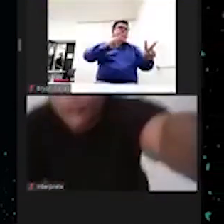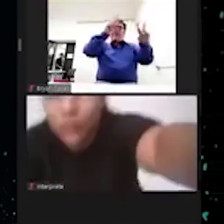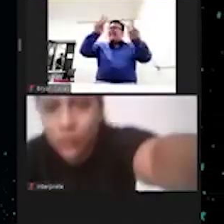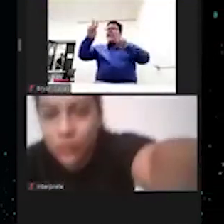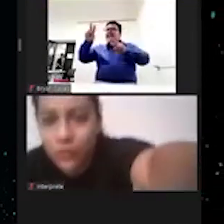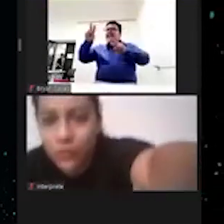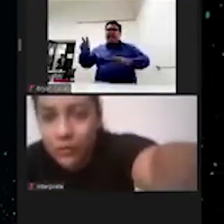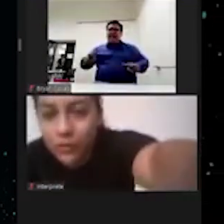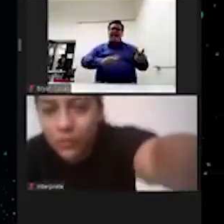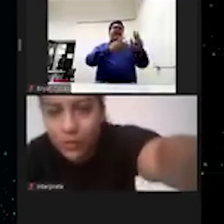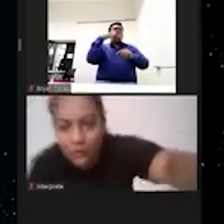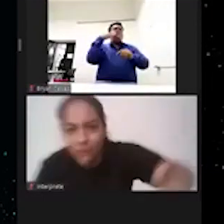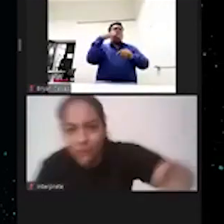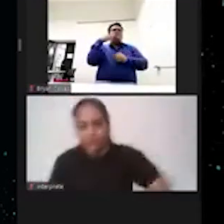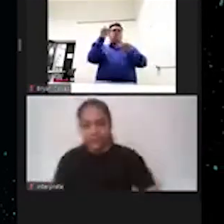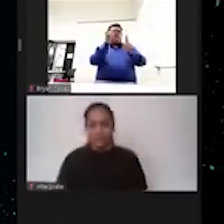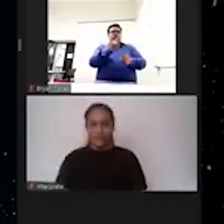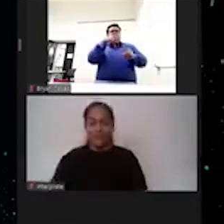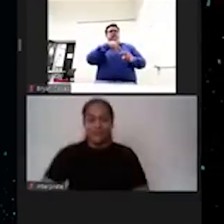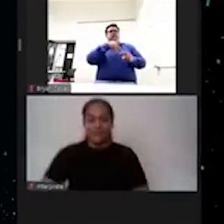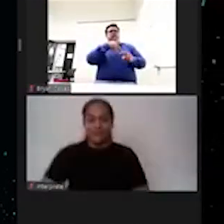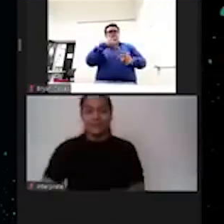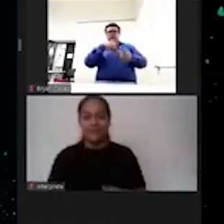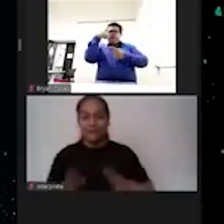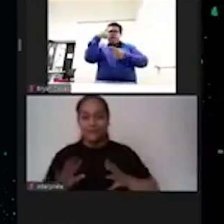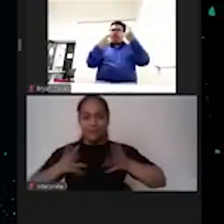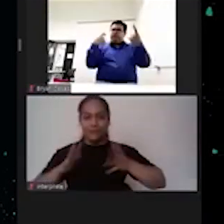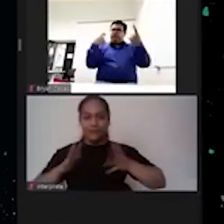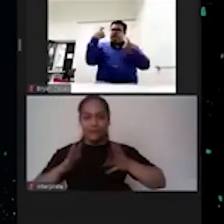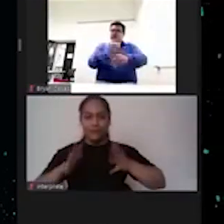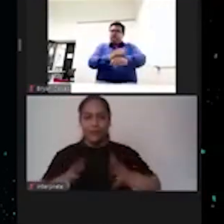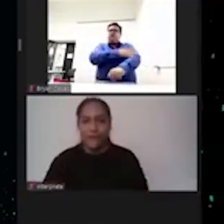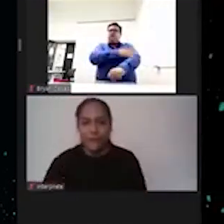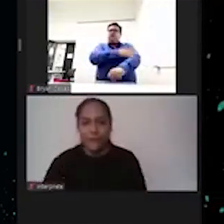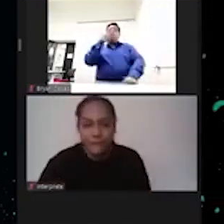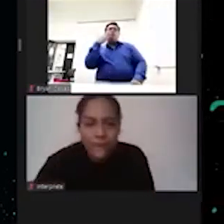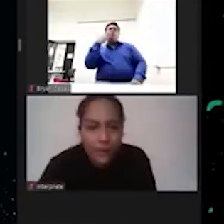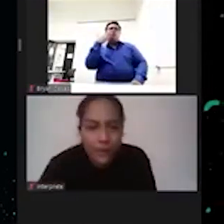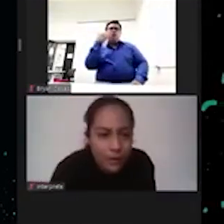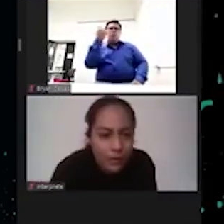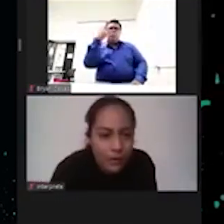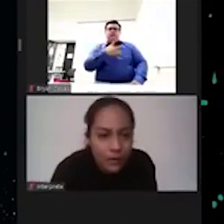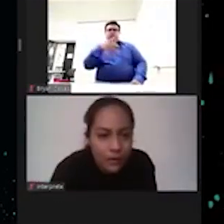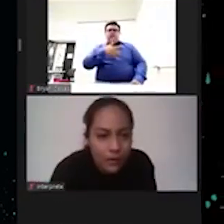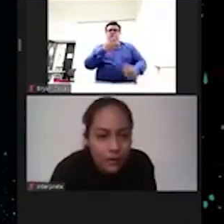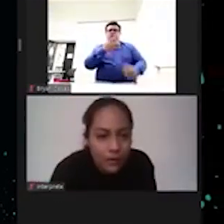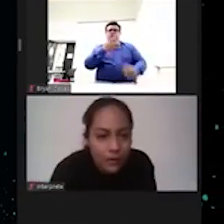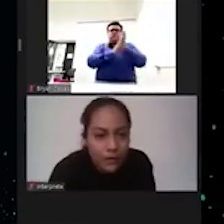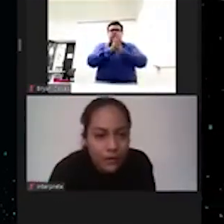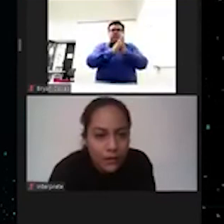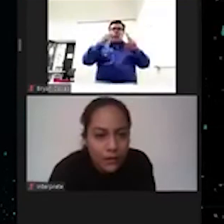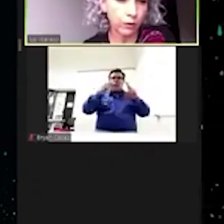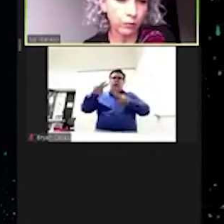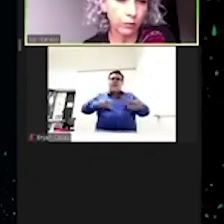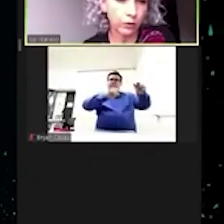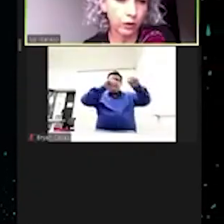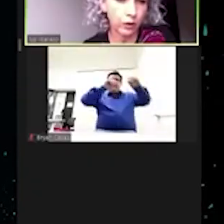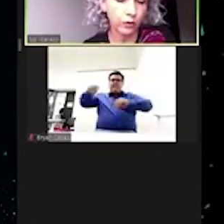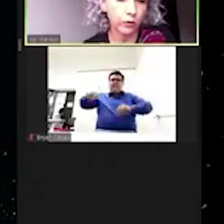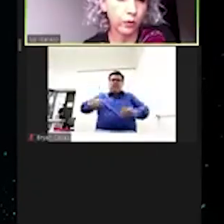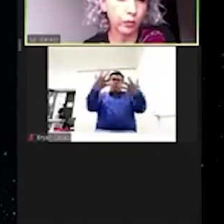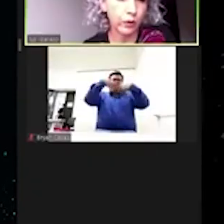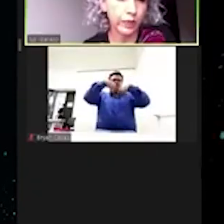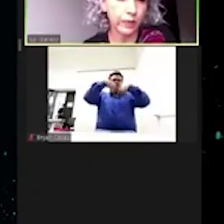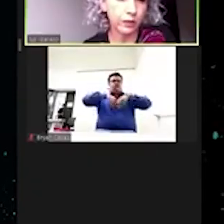de rocío posada sobre la hierba, soy una mujer hecha de polvo y vino aguado. Soy una mujer